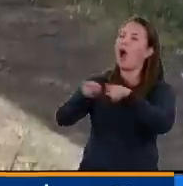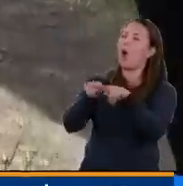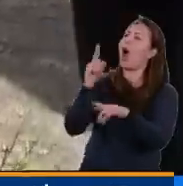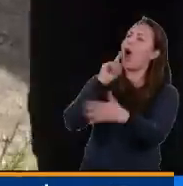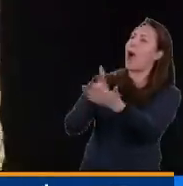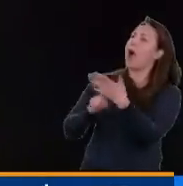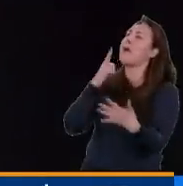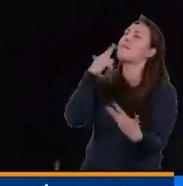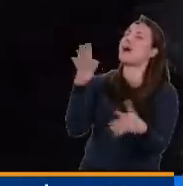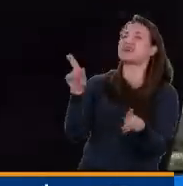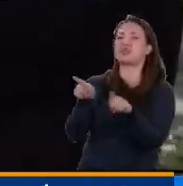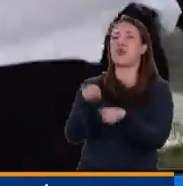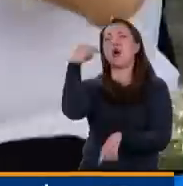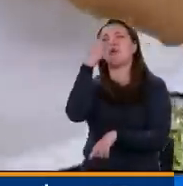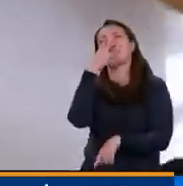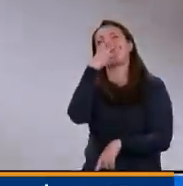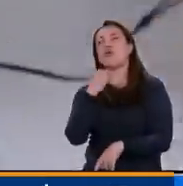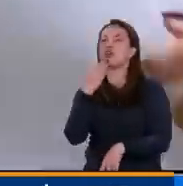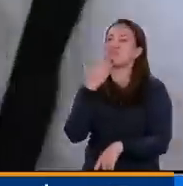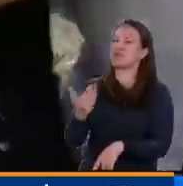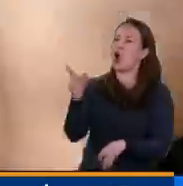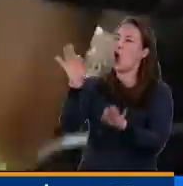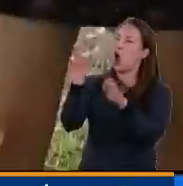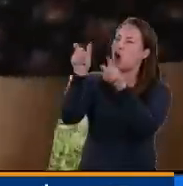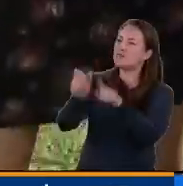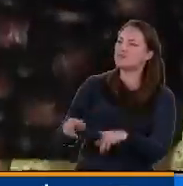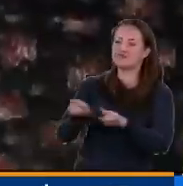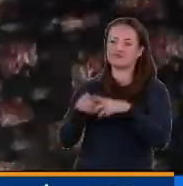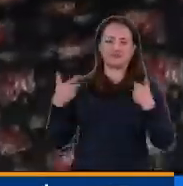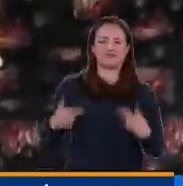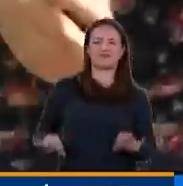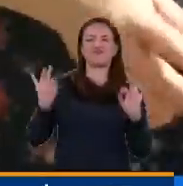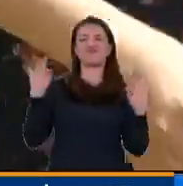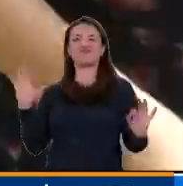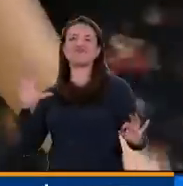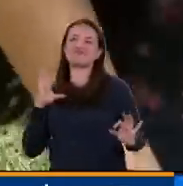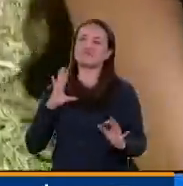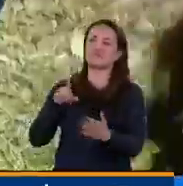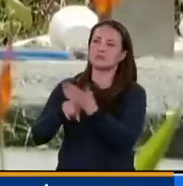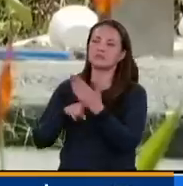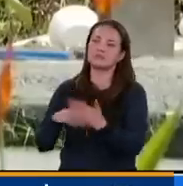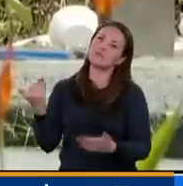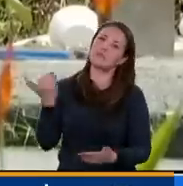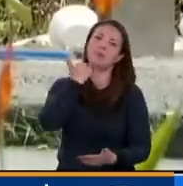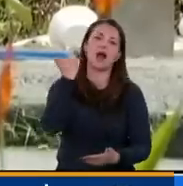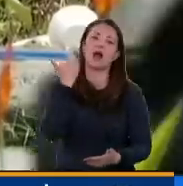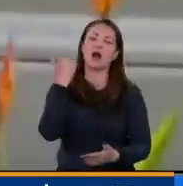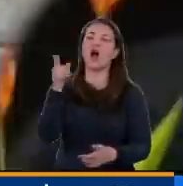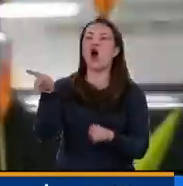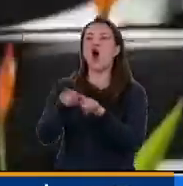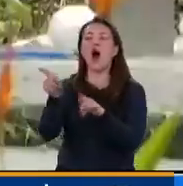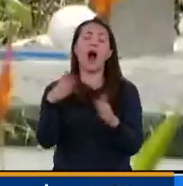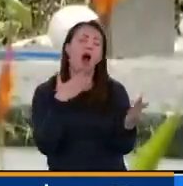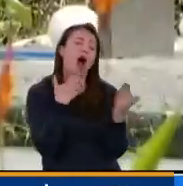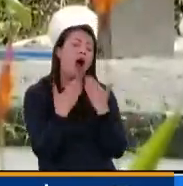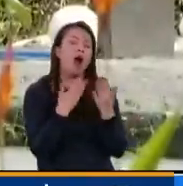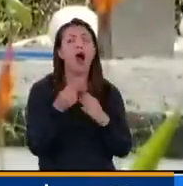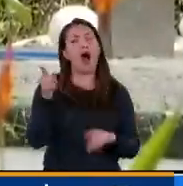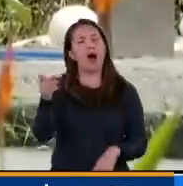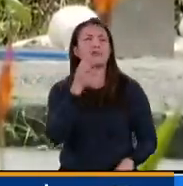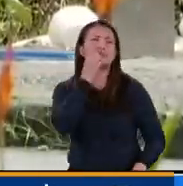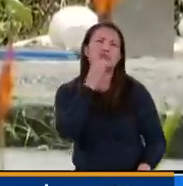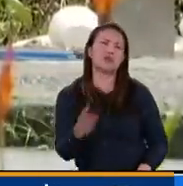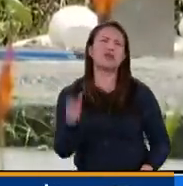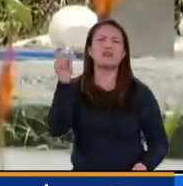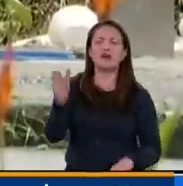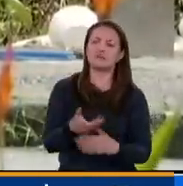tal vez una cara bonita o un cuerpo, no sé, una presentación buena, porque las tratan bien. Ay, no, ese chico es súper lindo, que